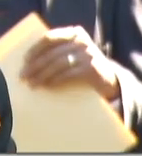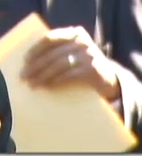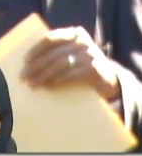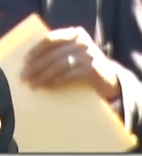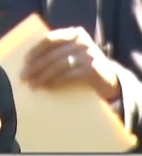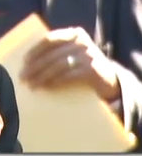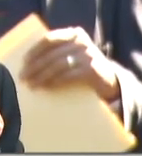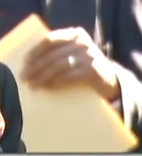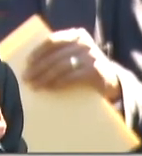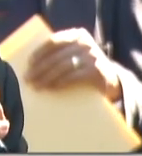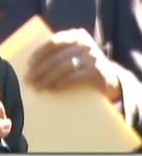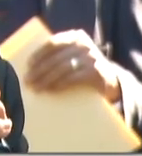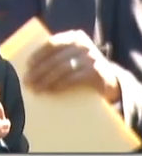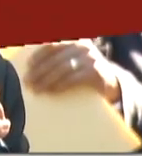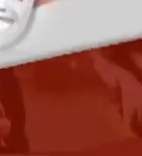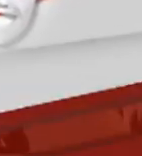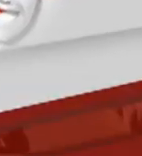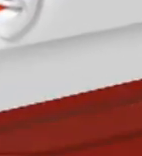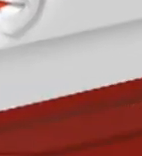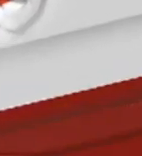por México.